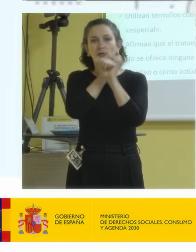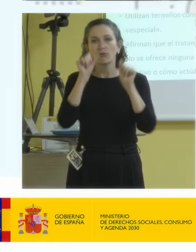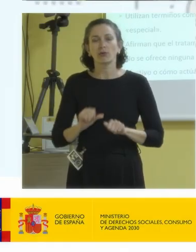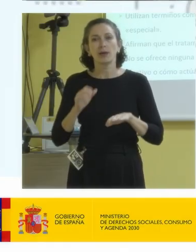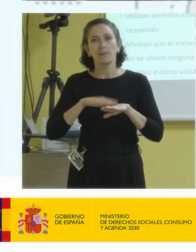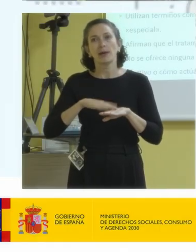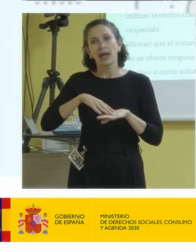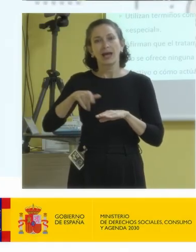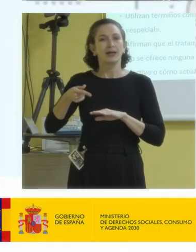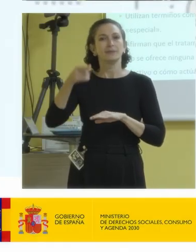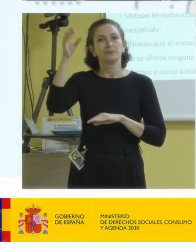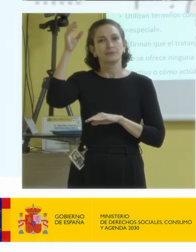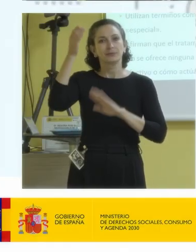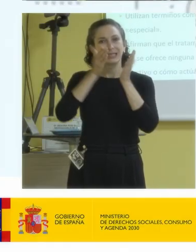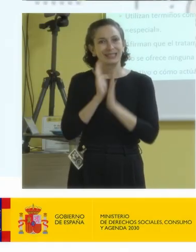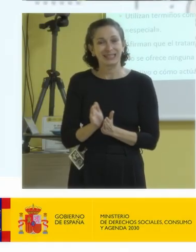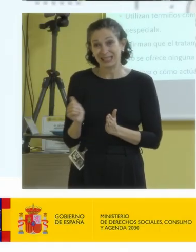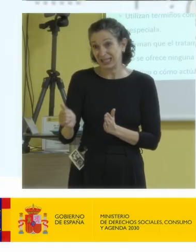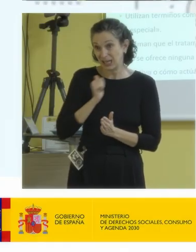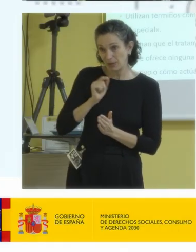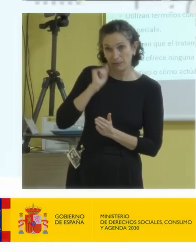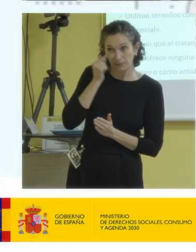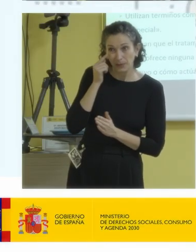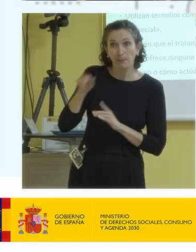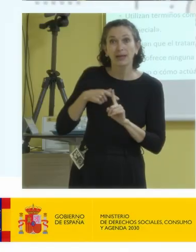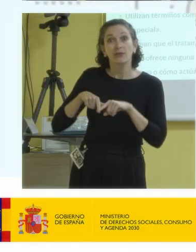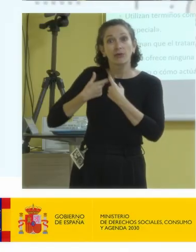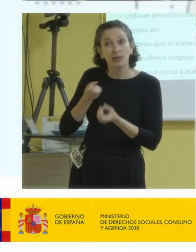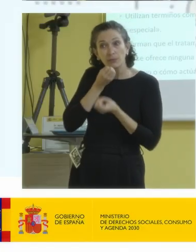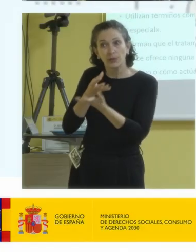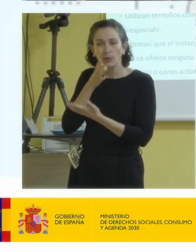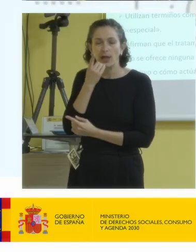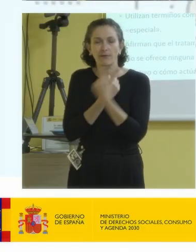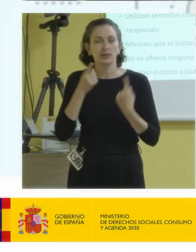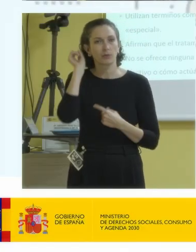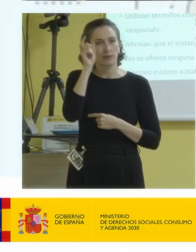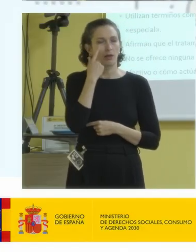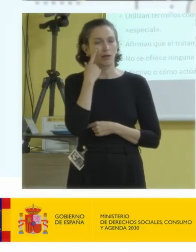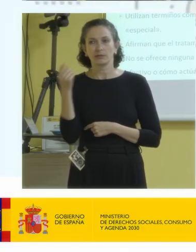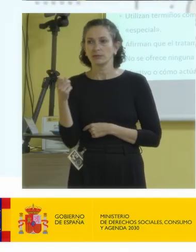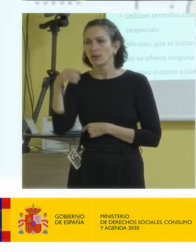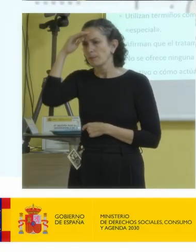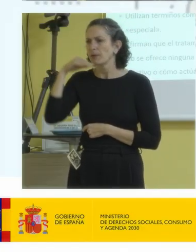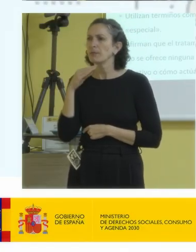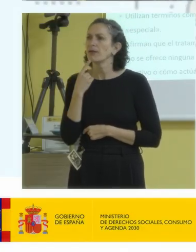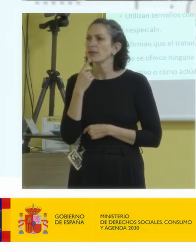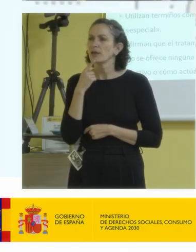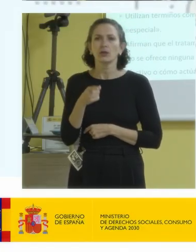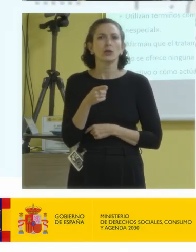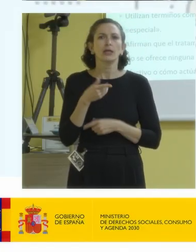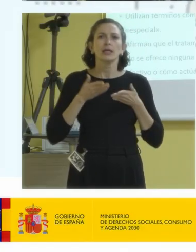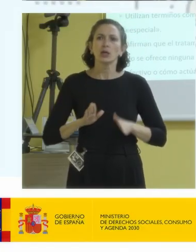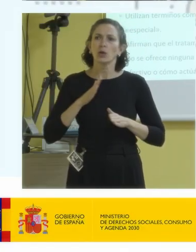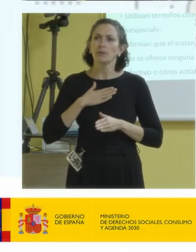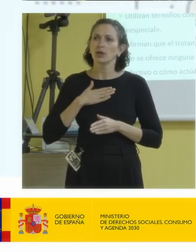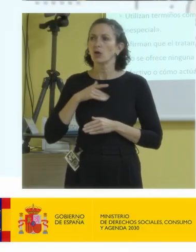pseudoterapias y que se lo transmitan a las familias, porque muchas veces los profesores son los que se van a encontrar con ese padre que dice, oye, mira, mi hijo está dando problemas en clase, es complicado, hemos